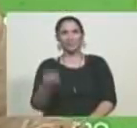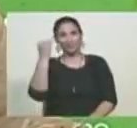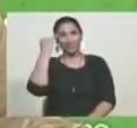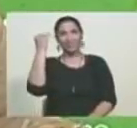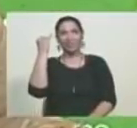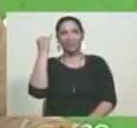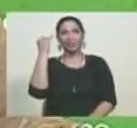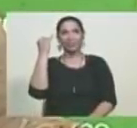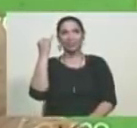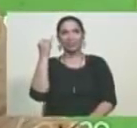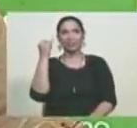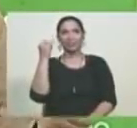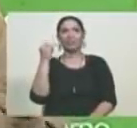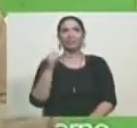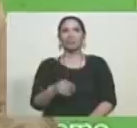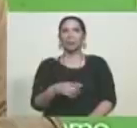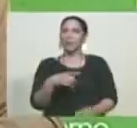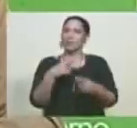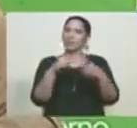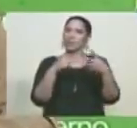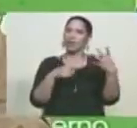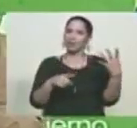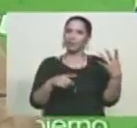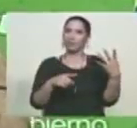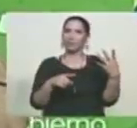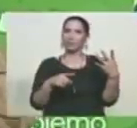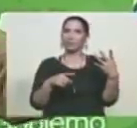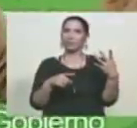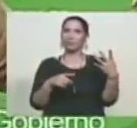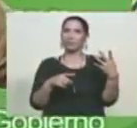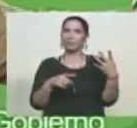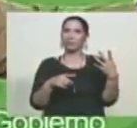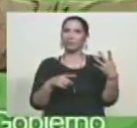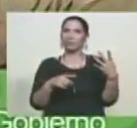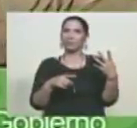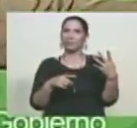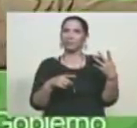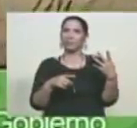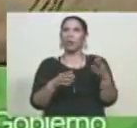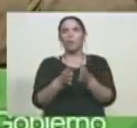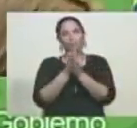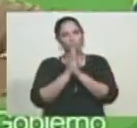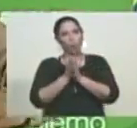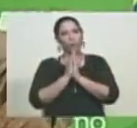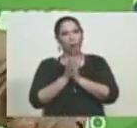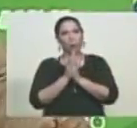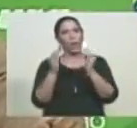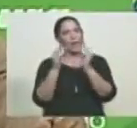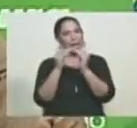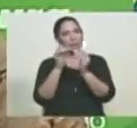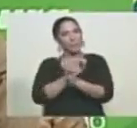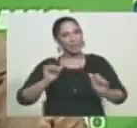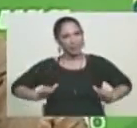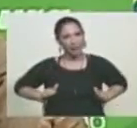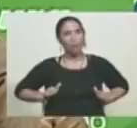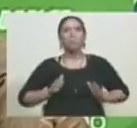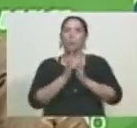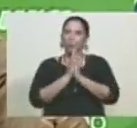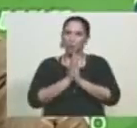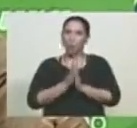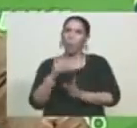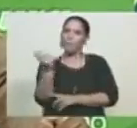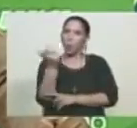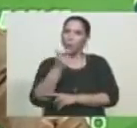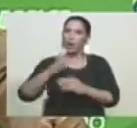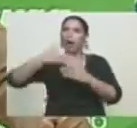vale. No entraron. Por detalle, pues. Sí. Bueno. Por detalle que entren, por favor, la Casa Militar. Busquen a todos los que se quedaron